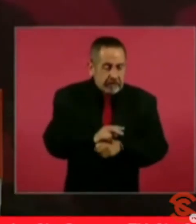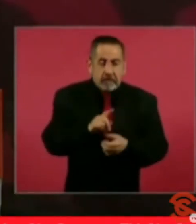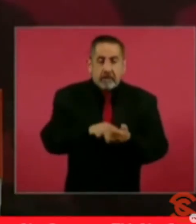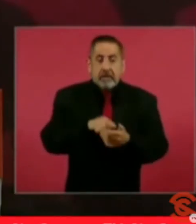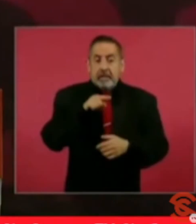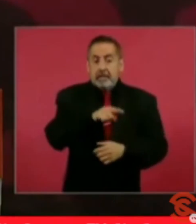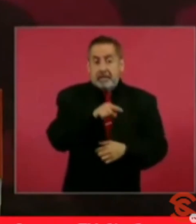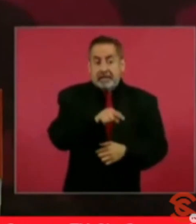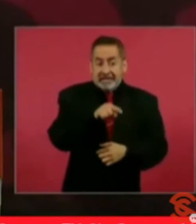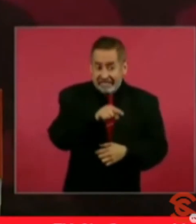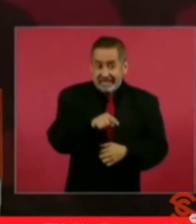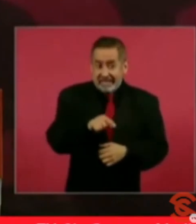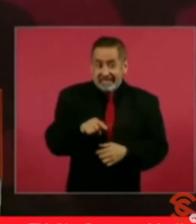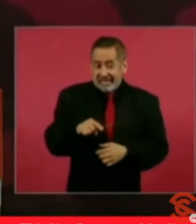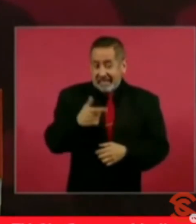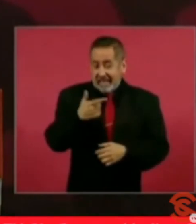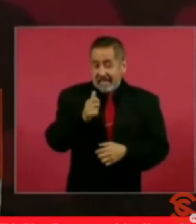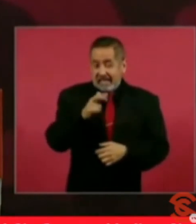a Tijuana